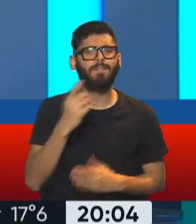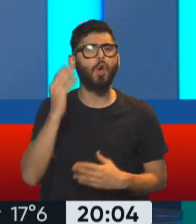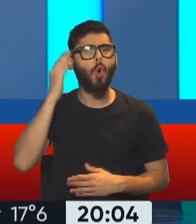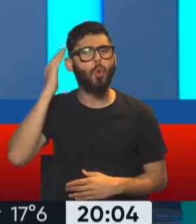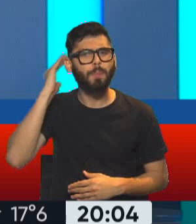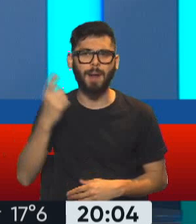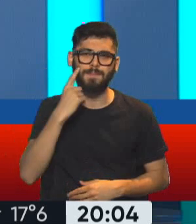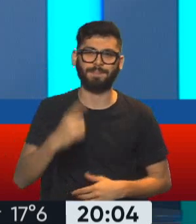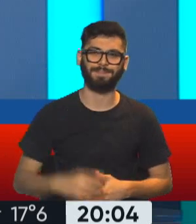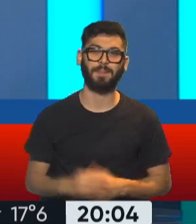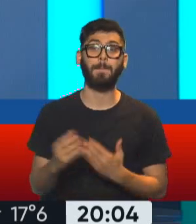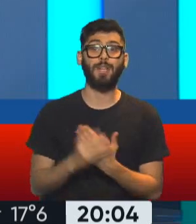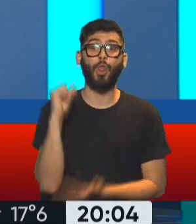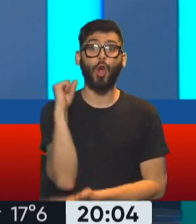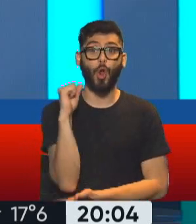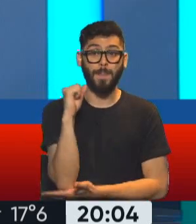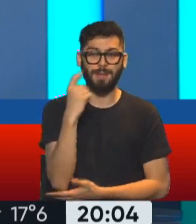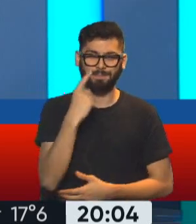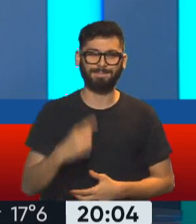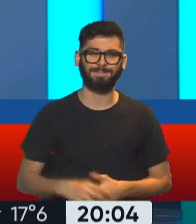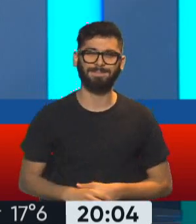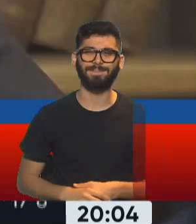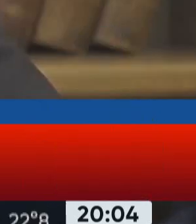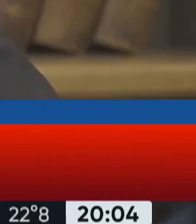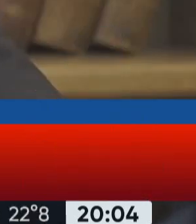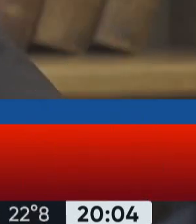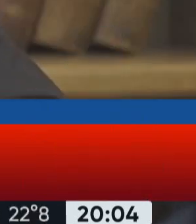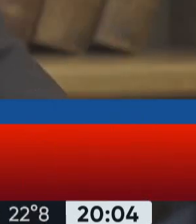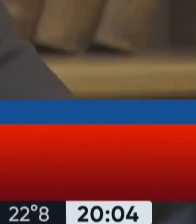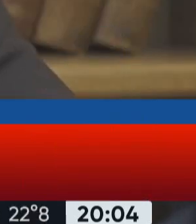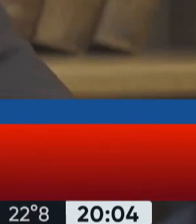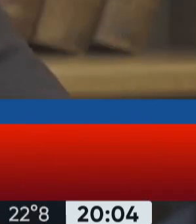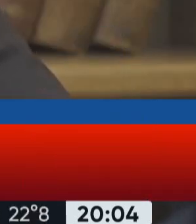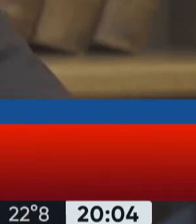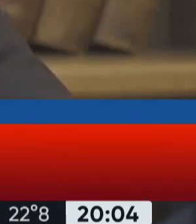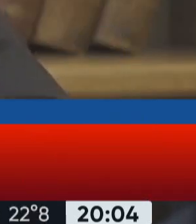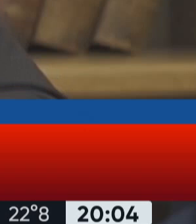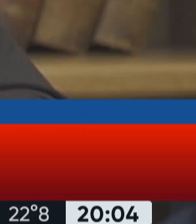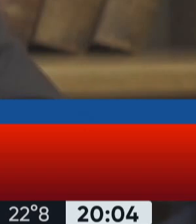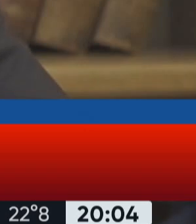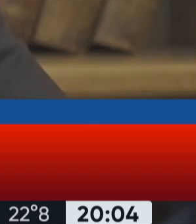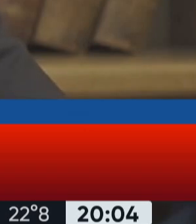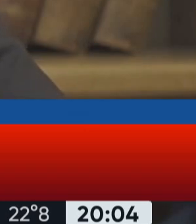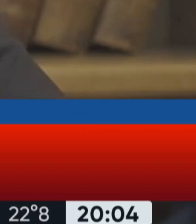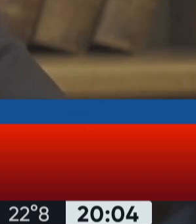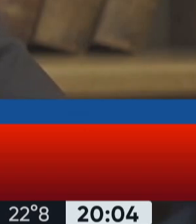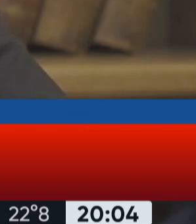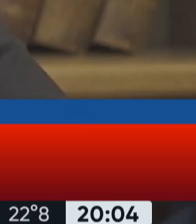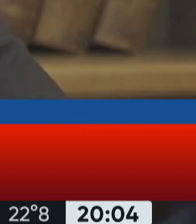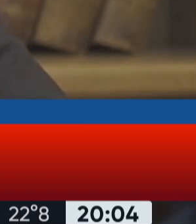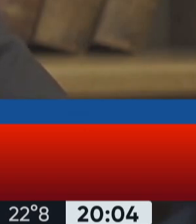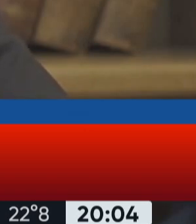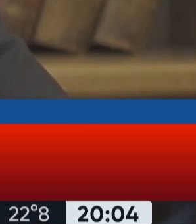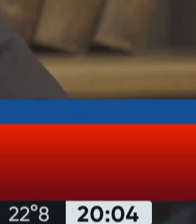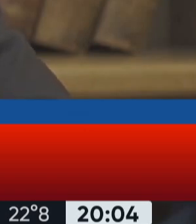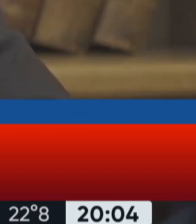dale. Escuchamos lo que decía el ministro de Economía, Nicolò Chiudera. Dale. Bueno, ahí lo que nosotros hoy enfrentamos es una situación de